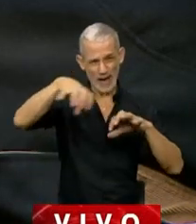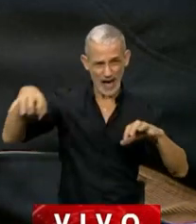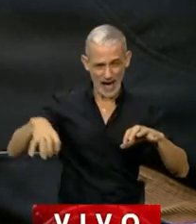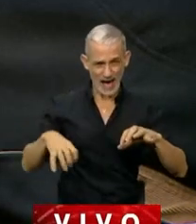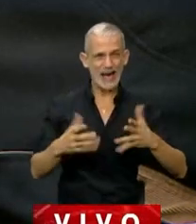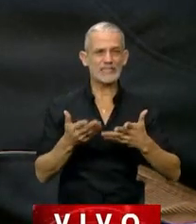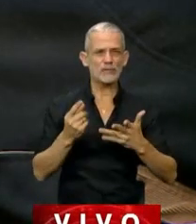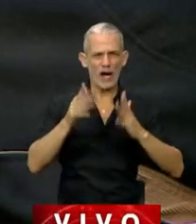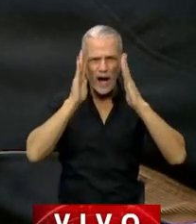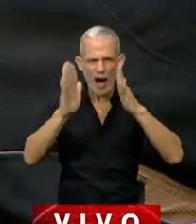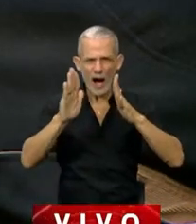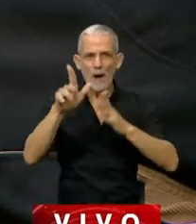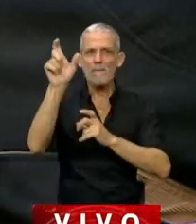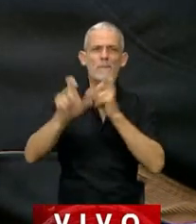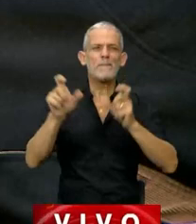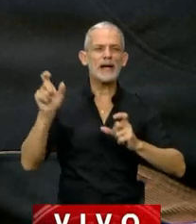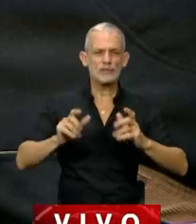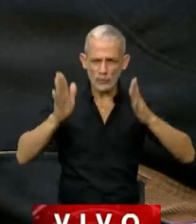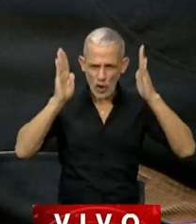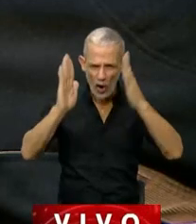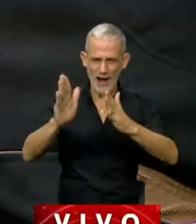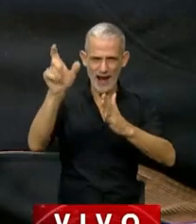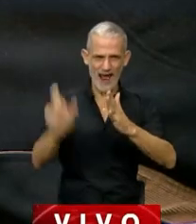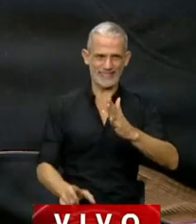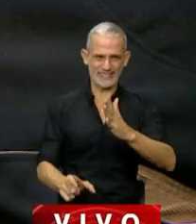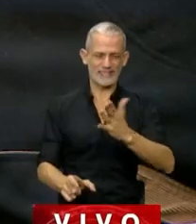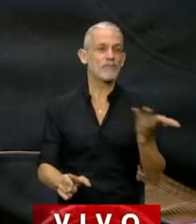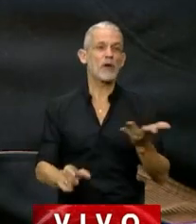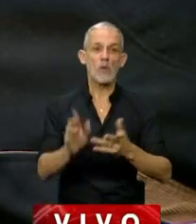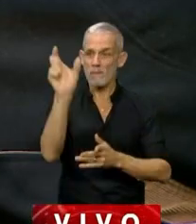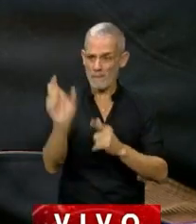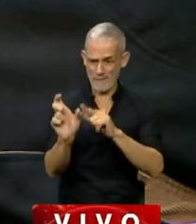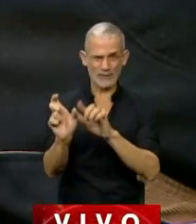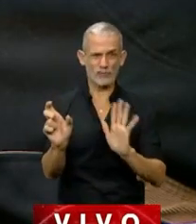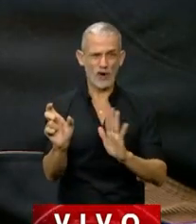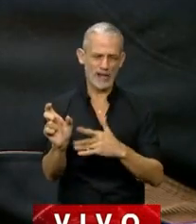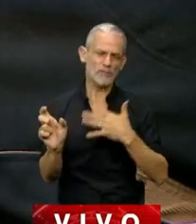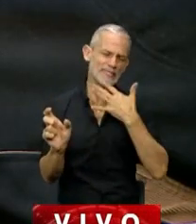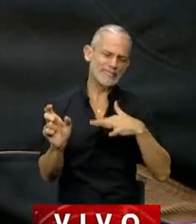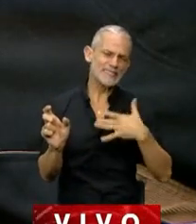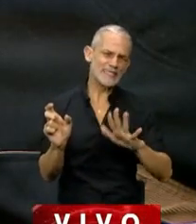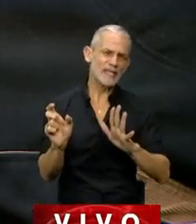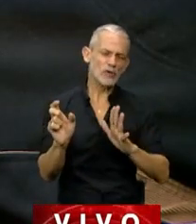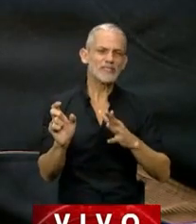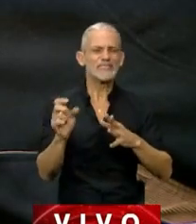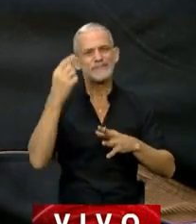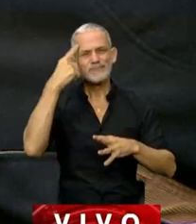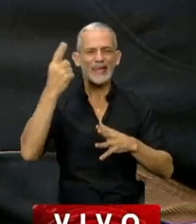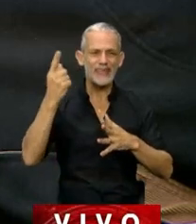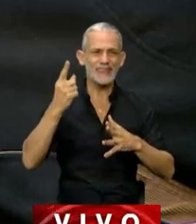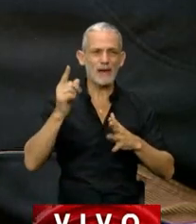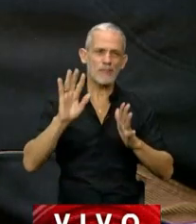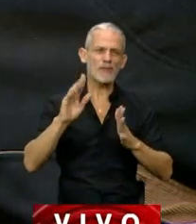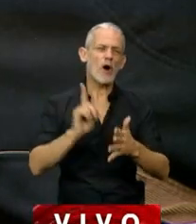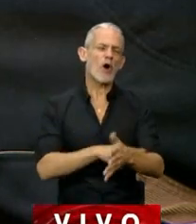que ponga la atención de las personas en el centro, justamente como personas. Si bien yo entiendo que es un concepto de usos